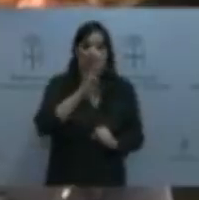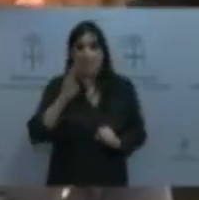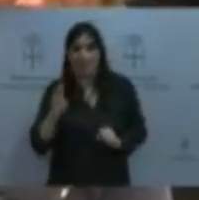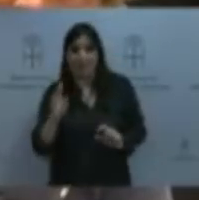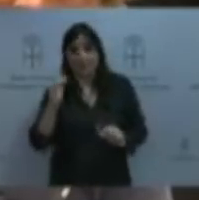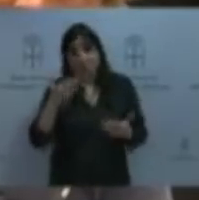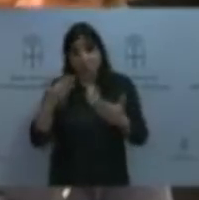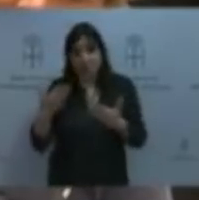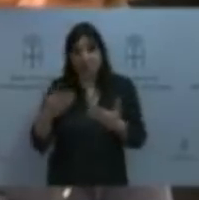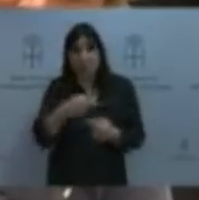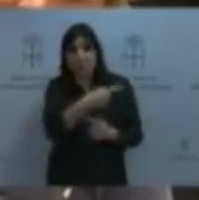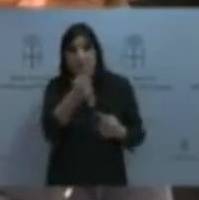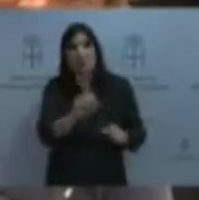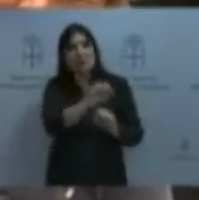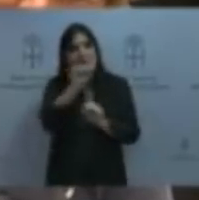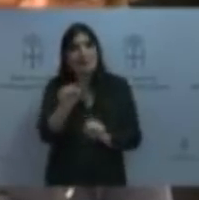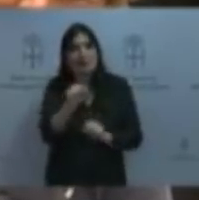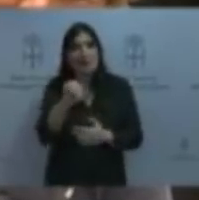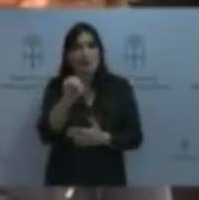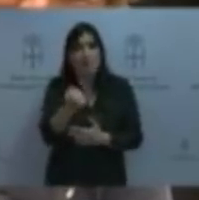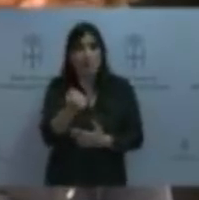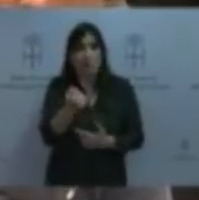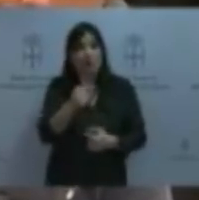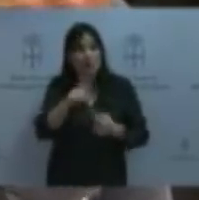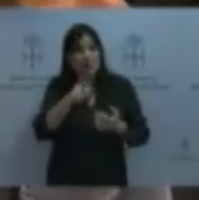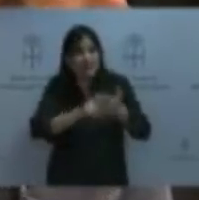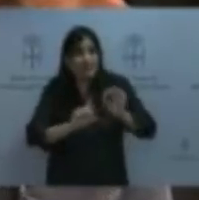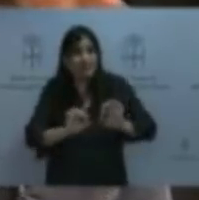hablan en abstracto, pero es que lo concreto es esto. Y además,